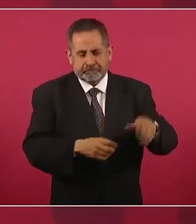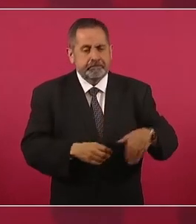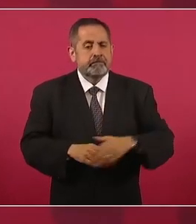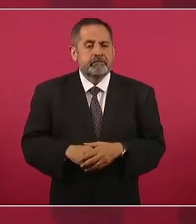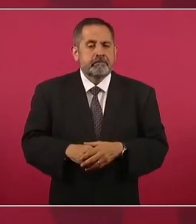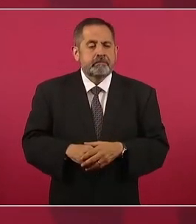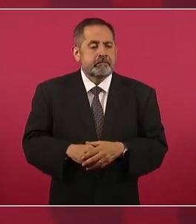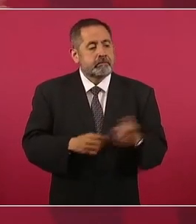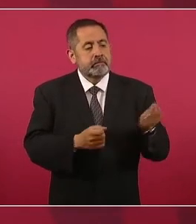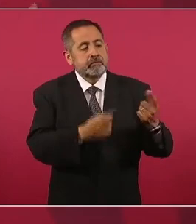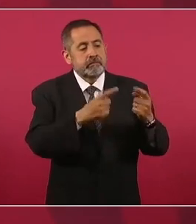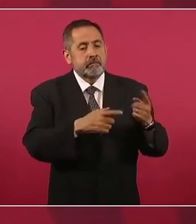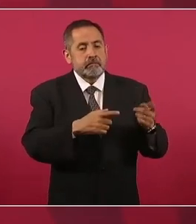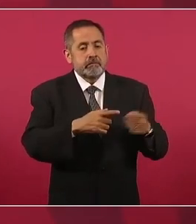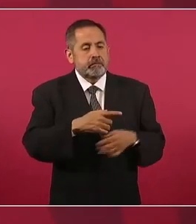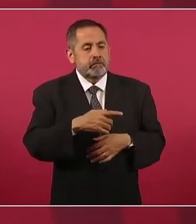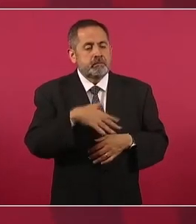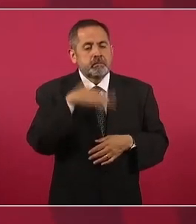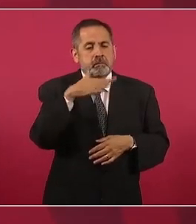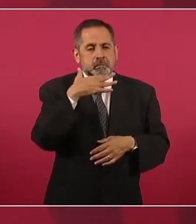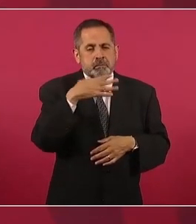corruptos cínicos